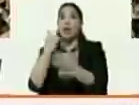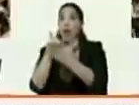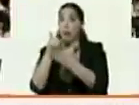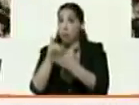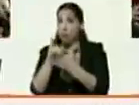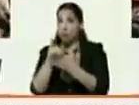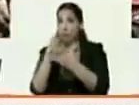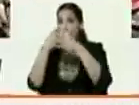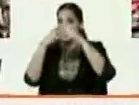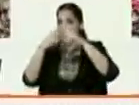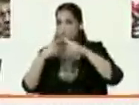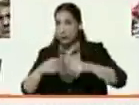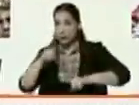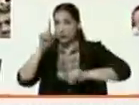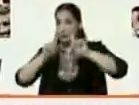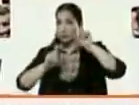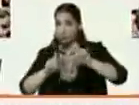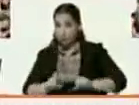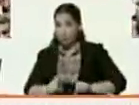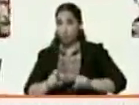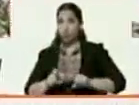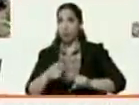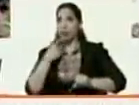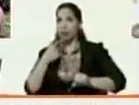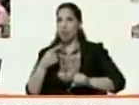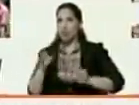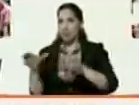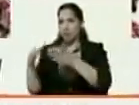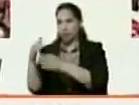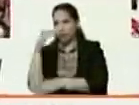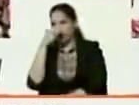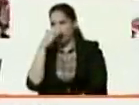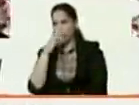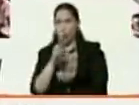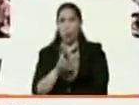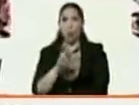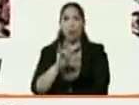diagnóstico, dice el narcoparaco Uribe,